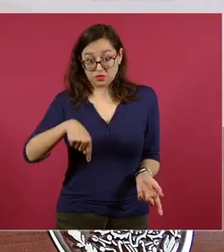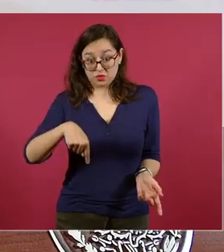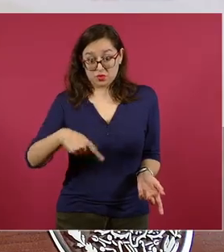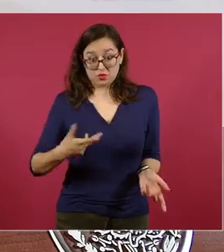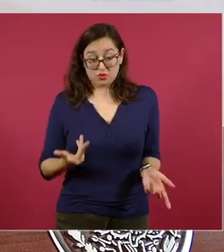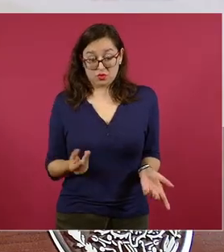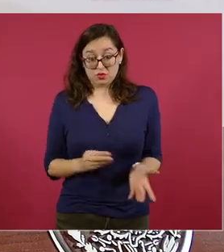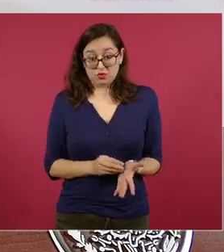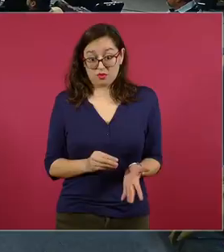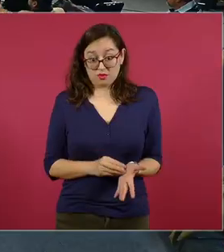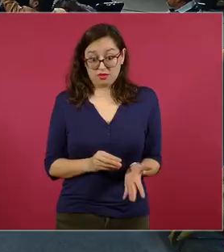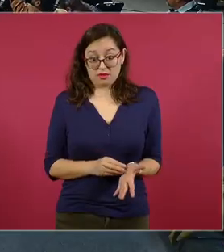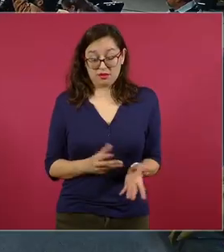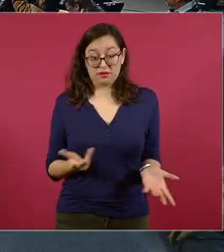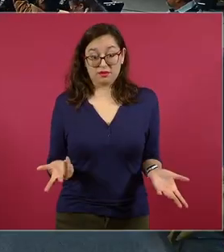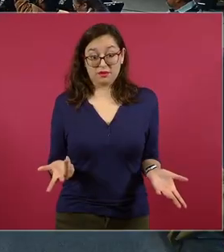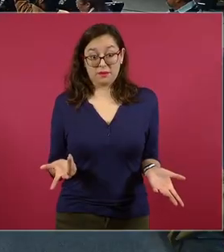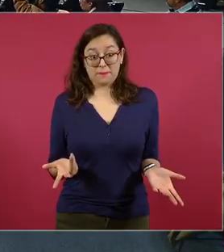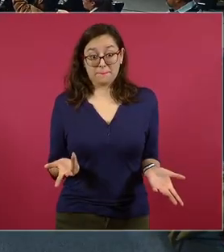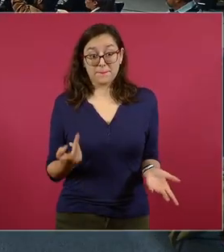ahorita no, todavía nos falta, pero